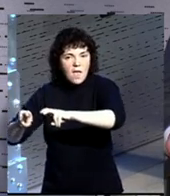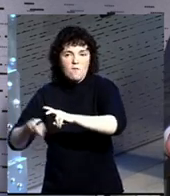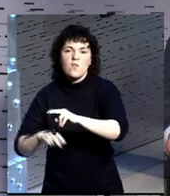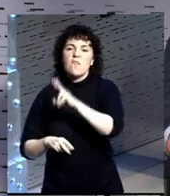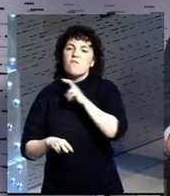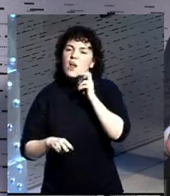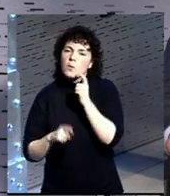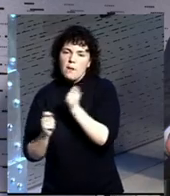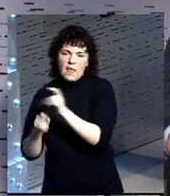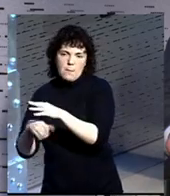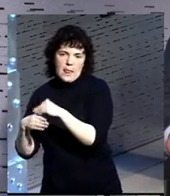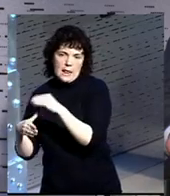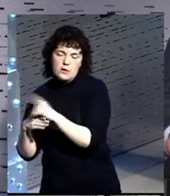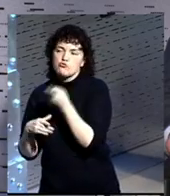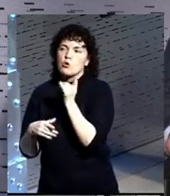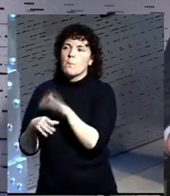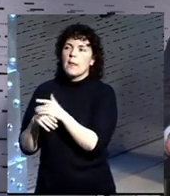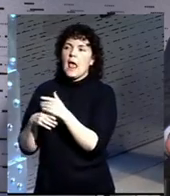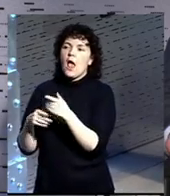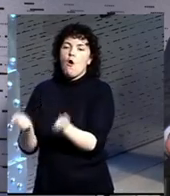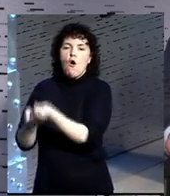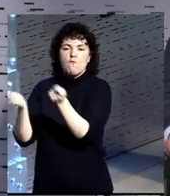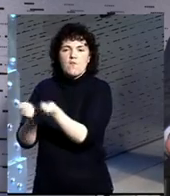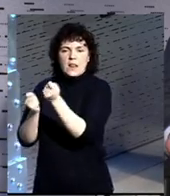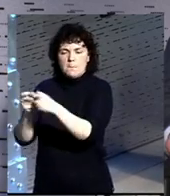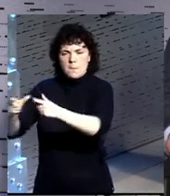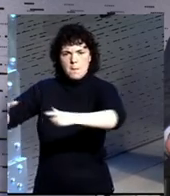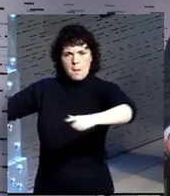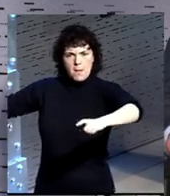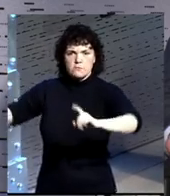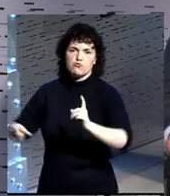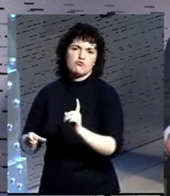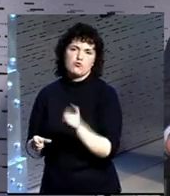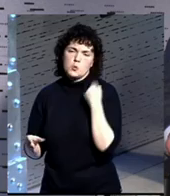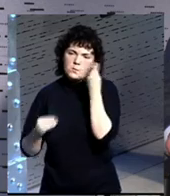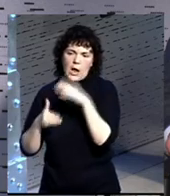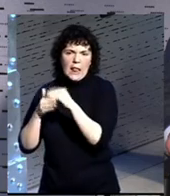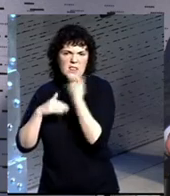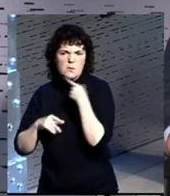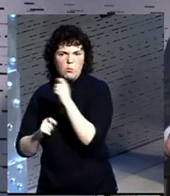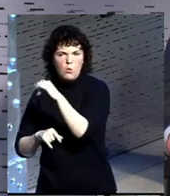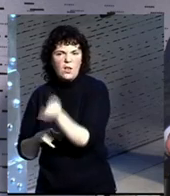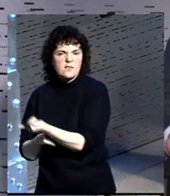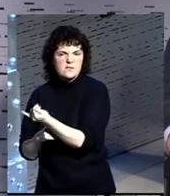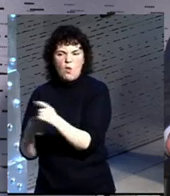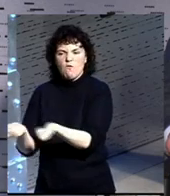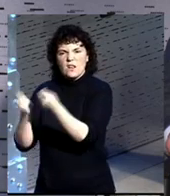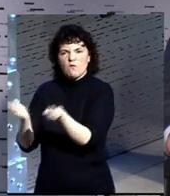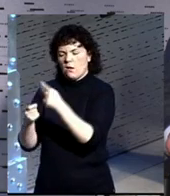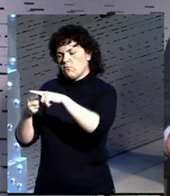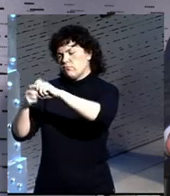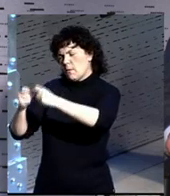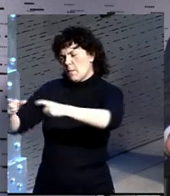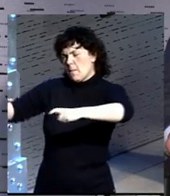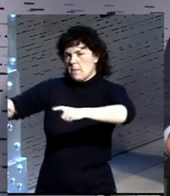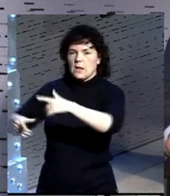al cliente, no simplemente para incrementar el número de ofertas comerciales que hacemos. Pues yo creo que el cliente ya está cansado de ofertas comerciales,